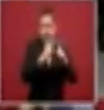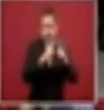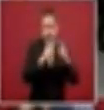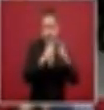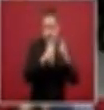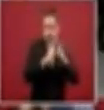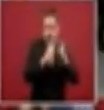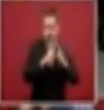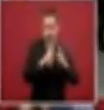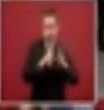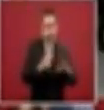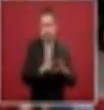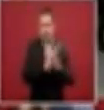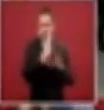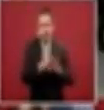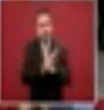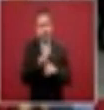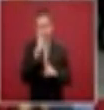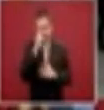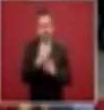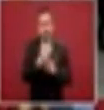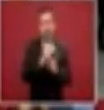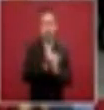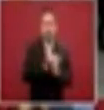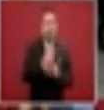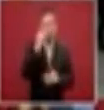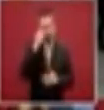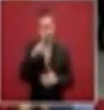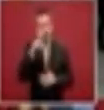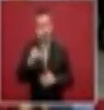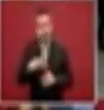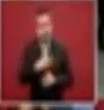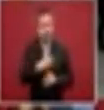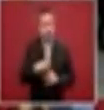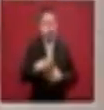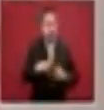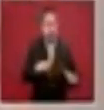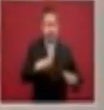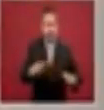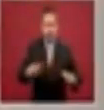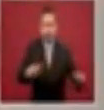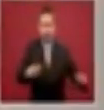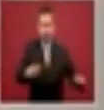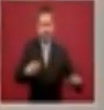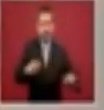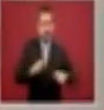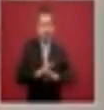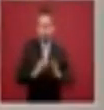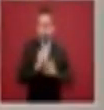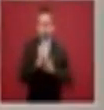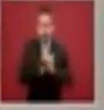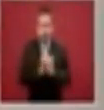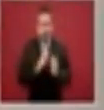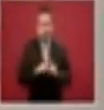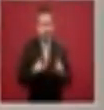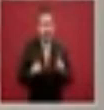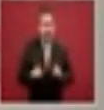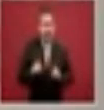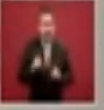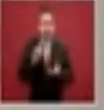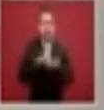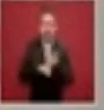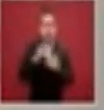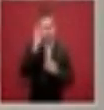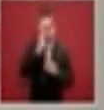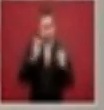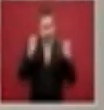en la ceremonia religiosa para disminuir el riesgo de transmisión en el tema este de la homilía y estas